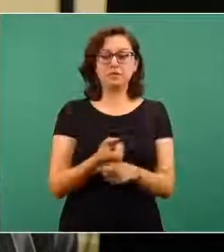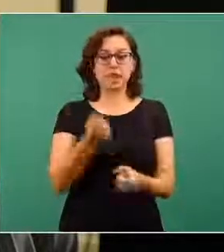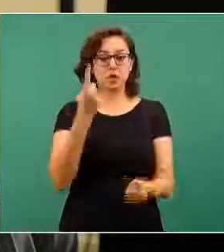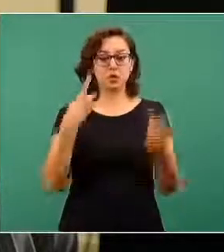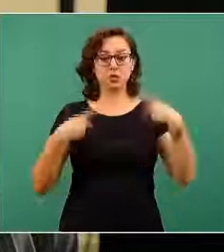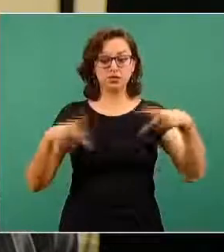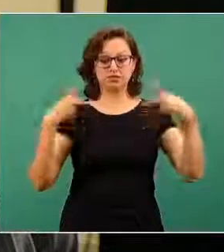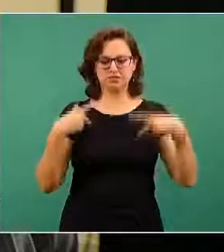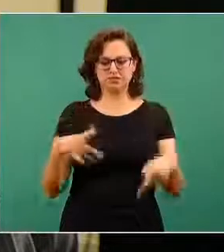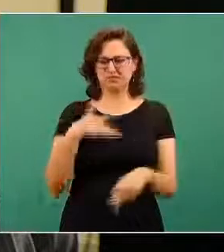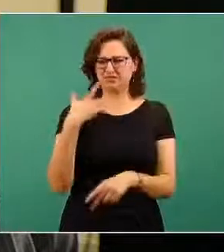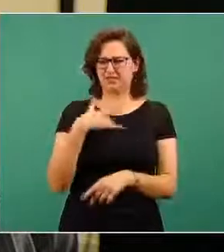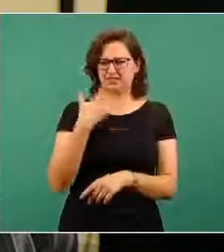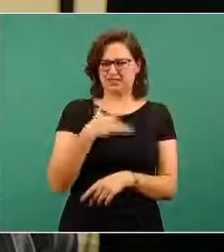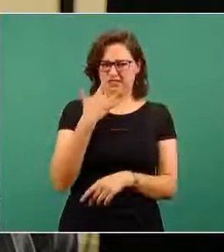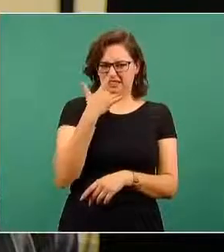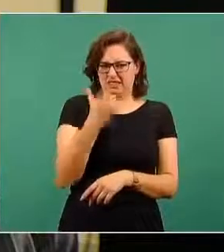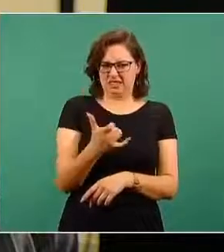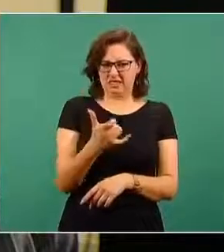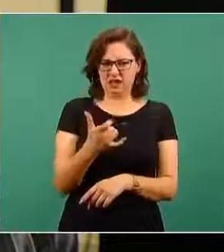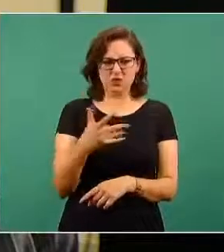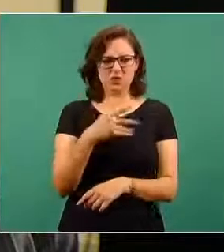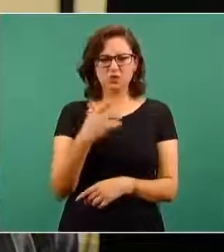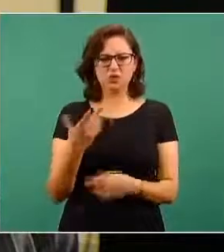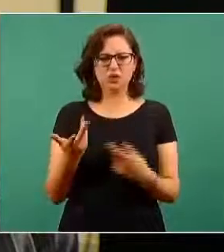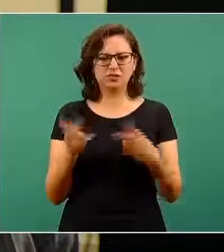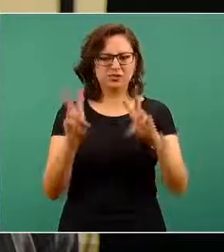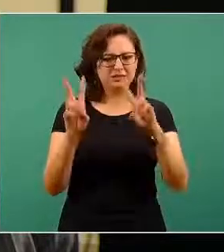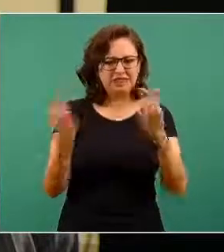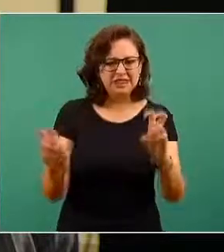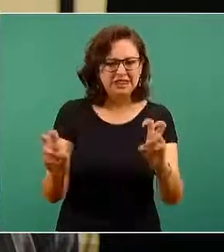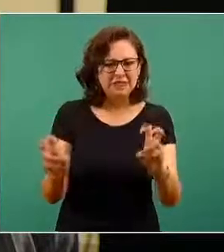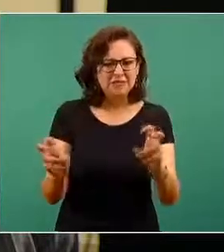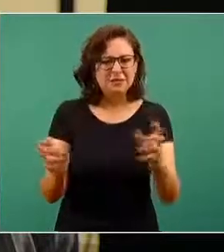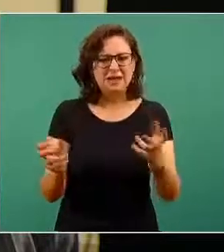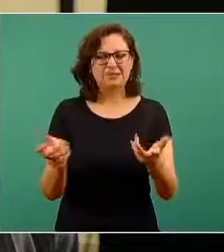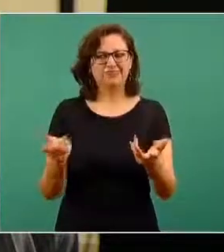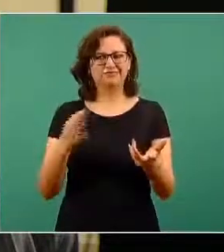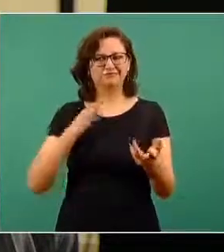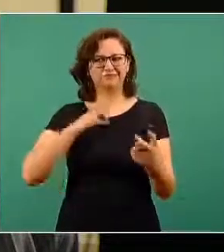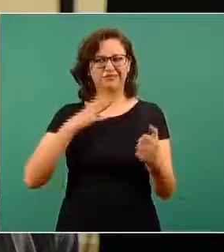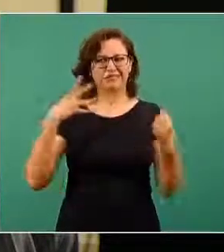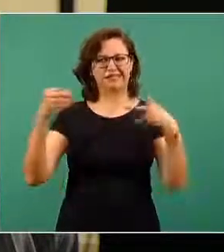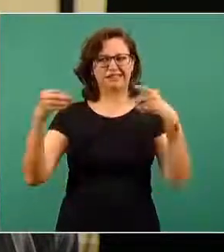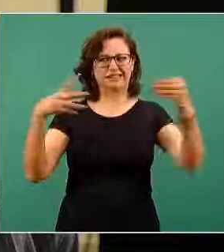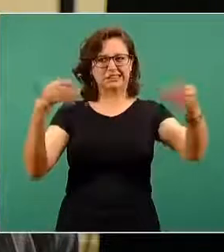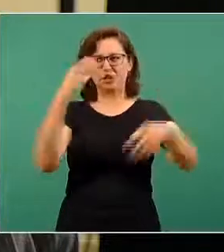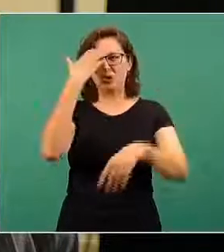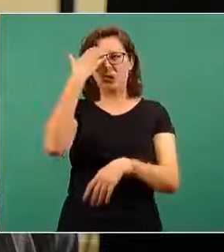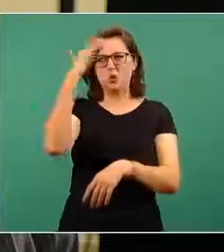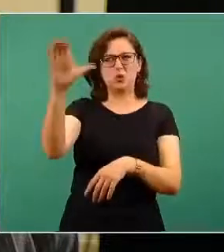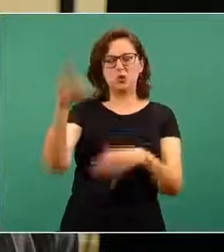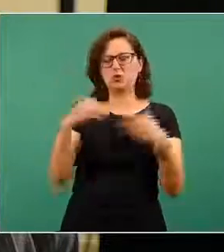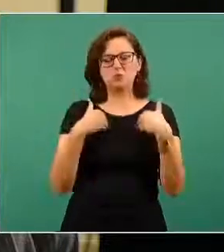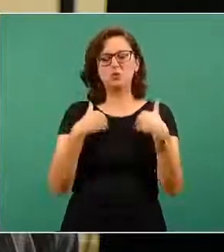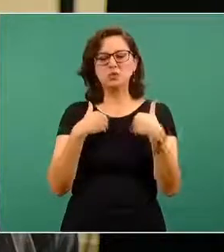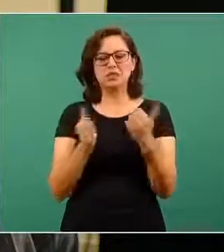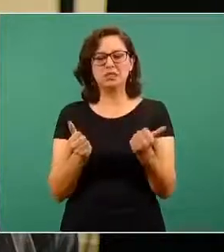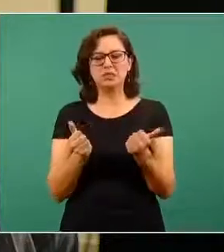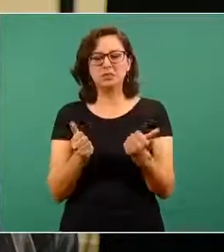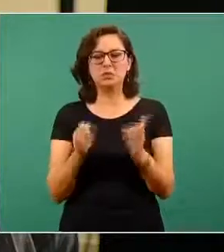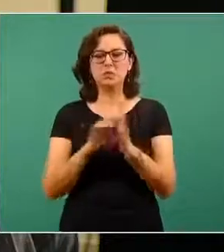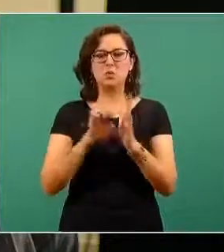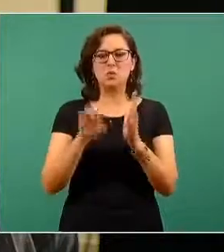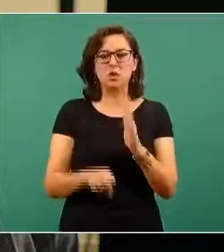extrañeza para muchos de nosotros que no estamos muy familiarizados con los temas epidémicos. Es que hay países